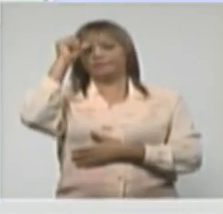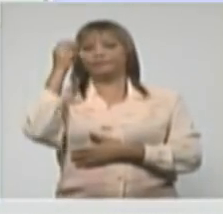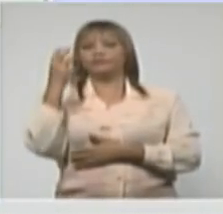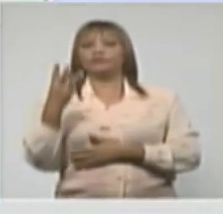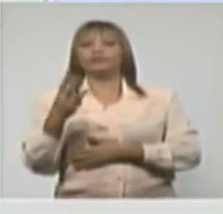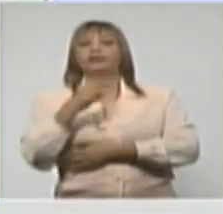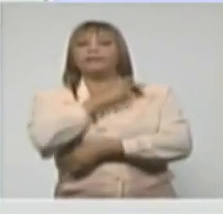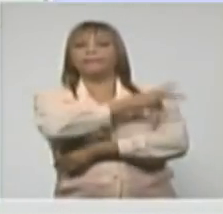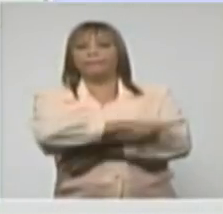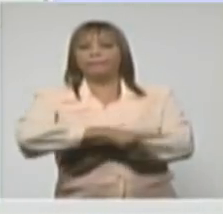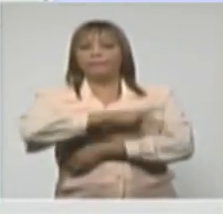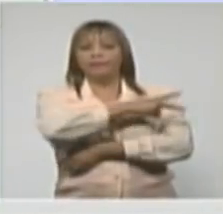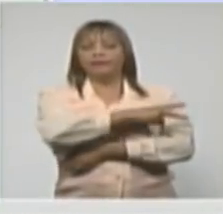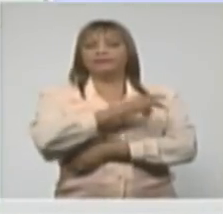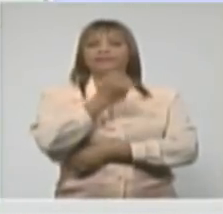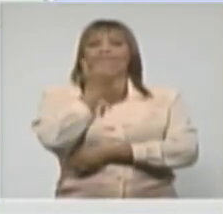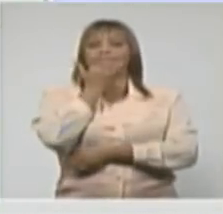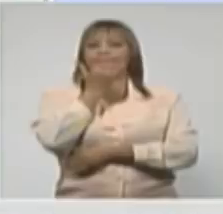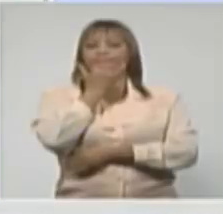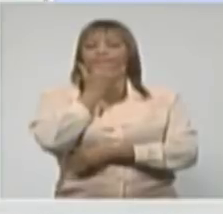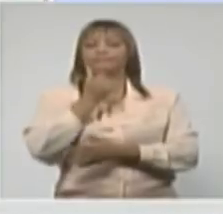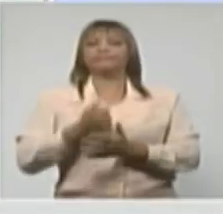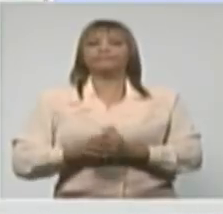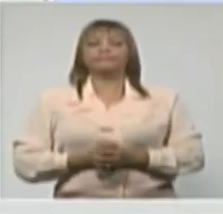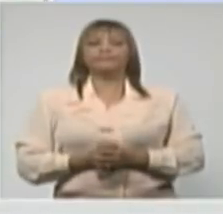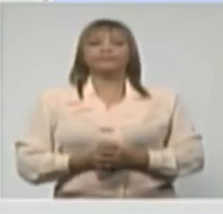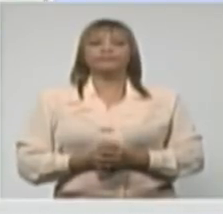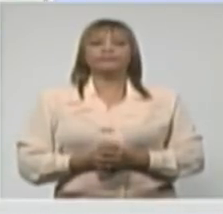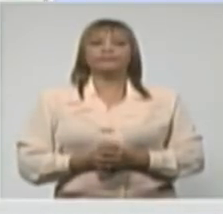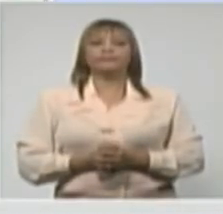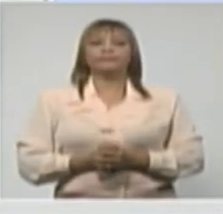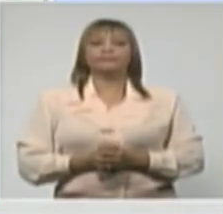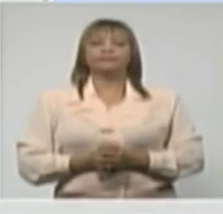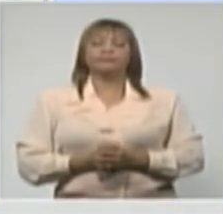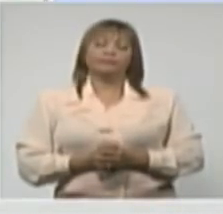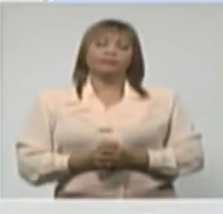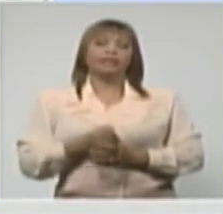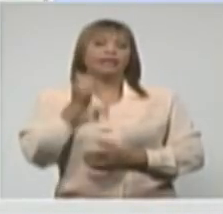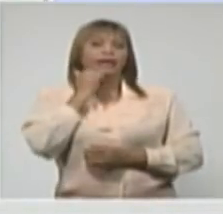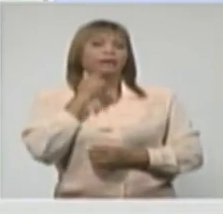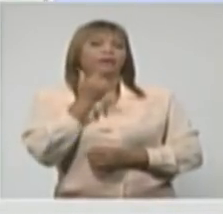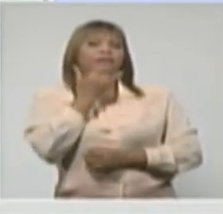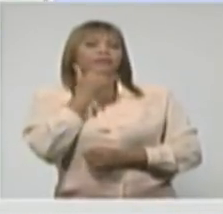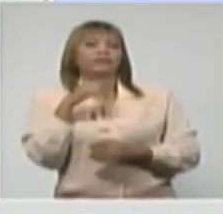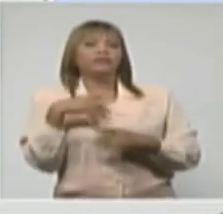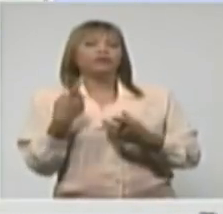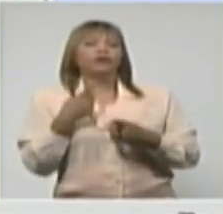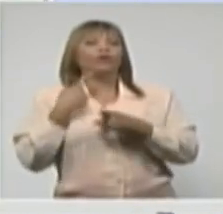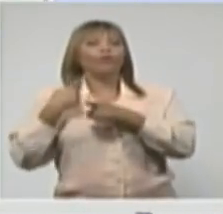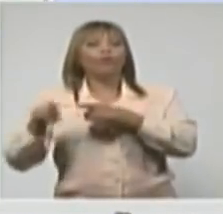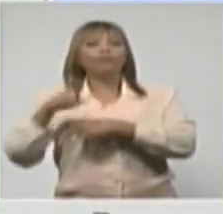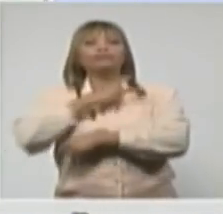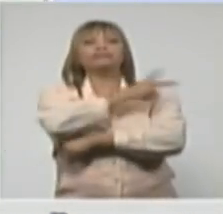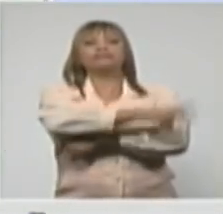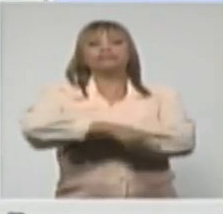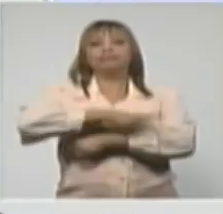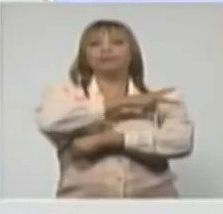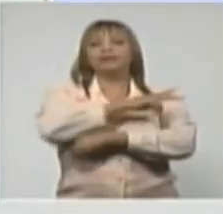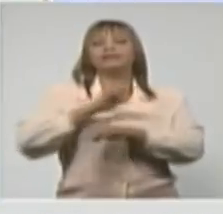lo que se representa. Además de la afectación que hay en otros países del